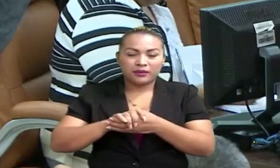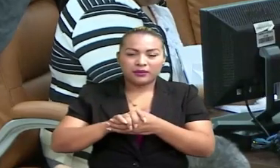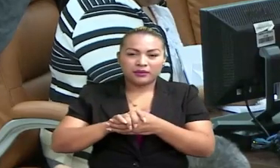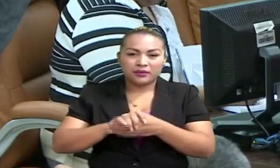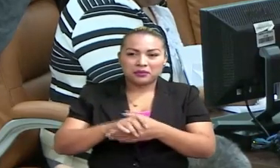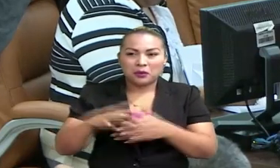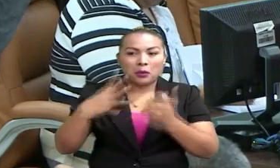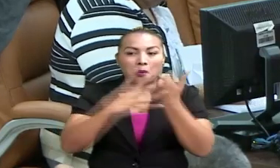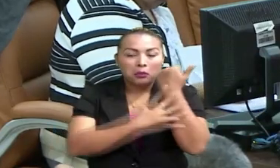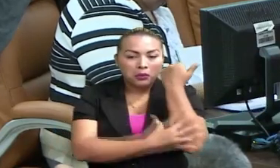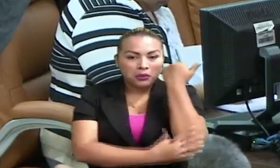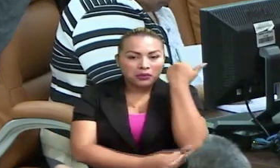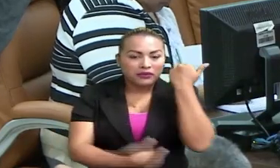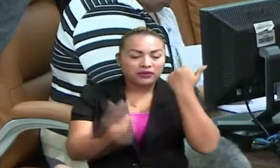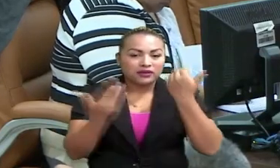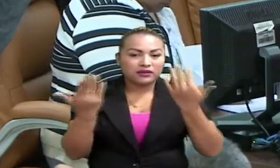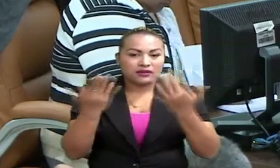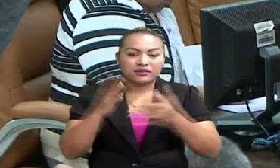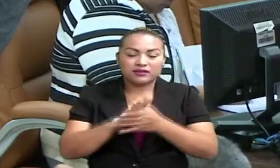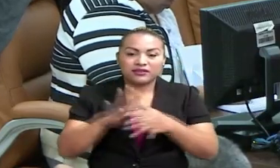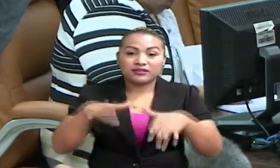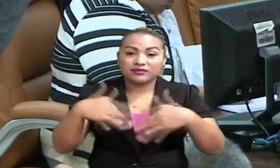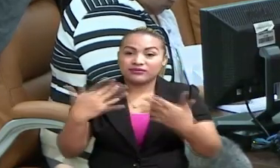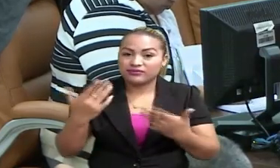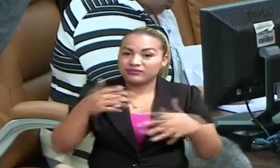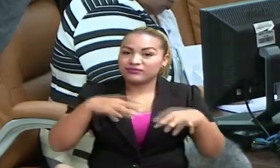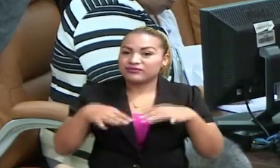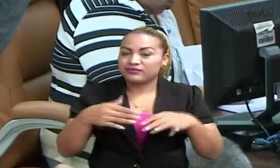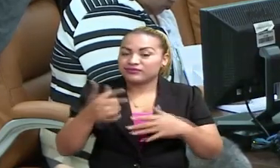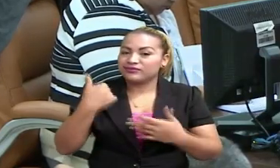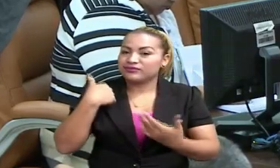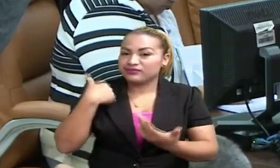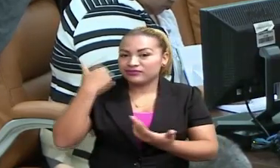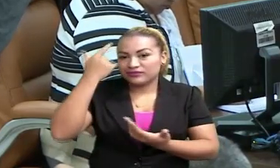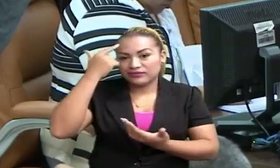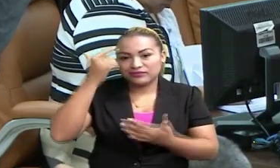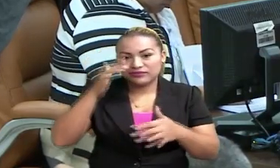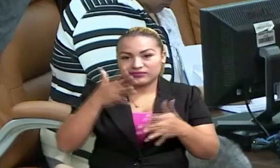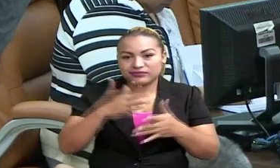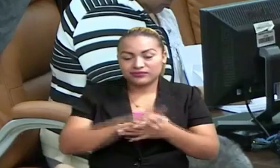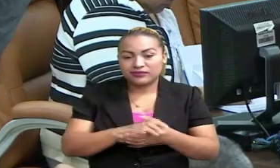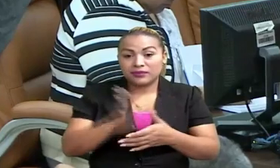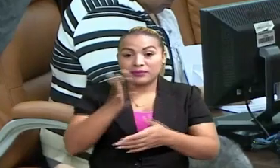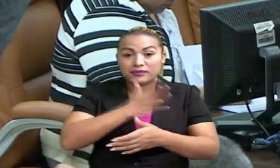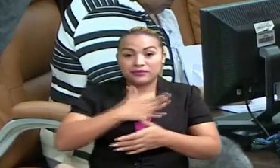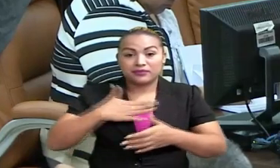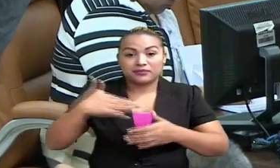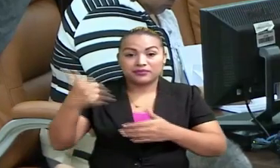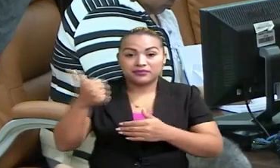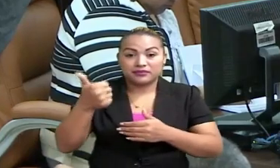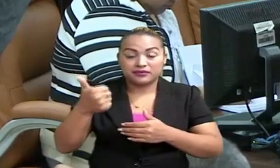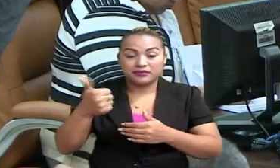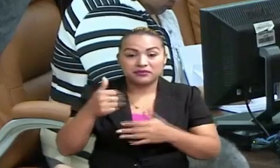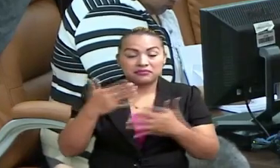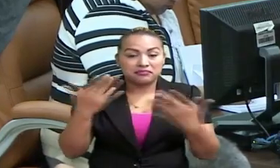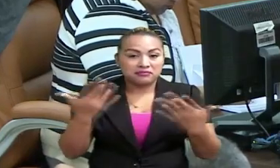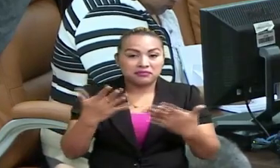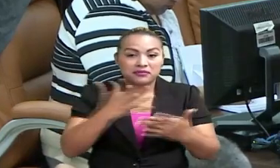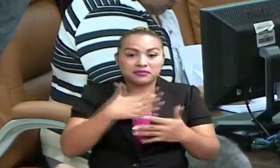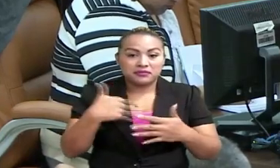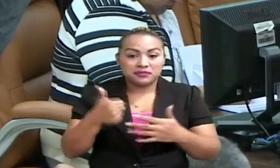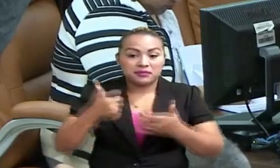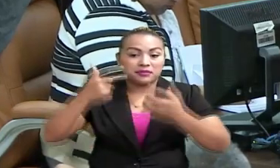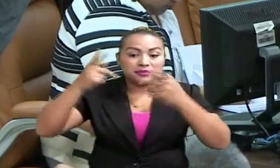Hombre, bajo esa lógica, ¿no les parece a ustedes que sería mejor que este